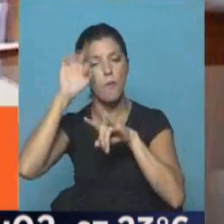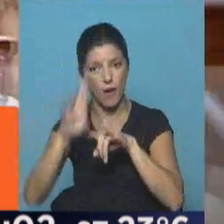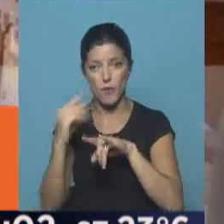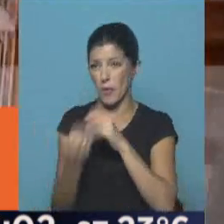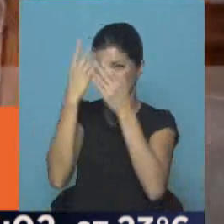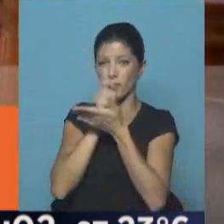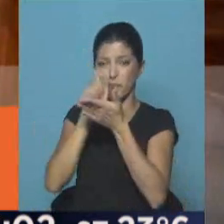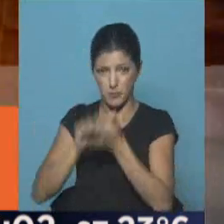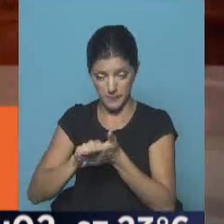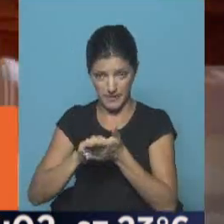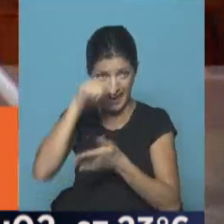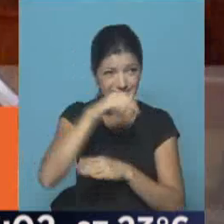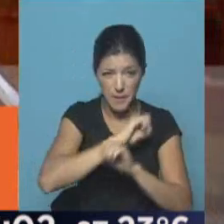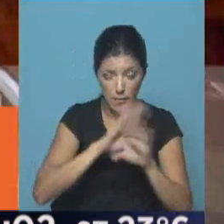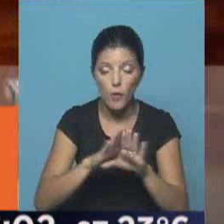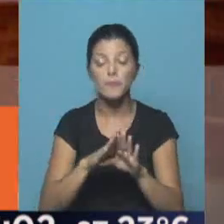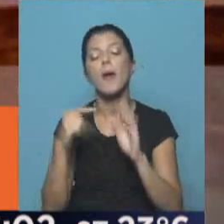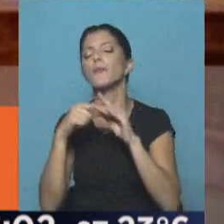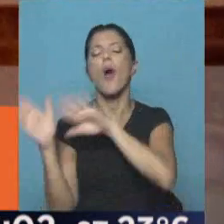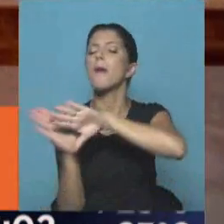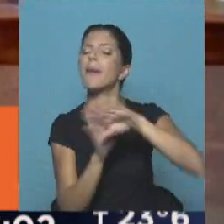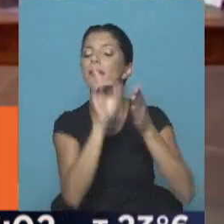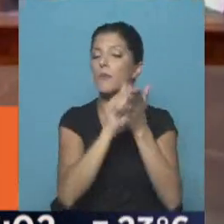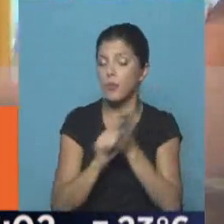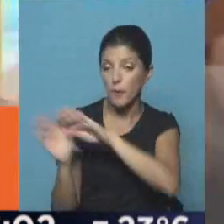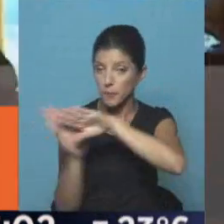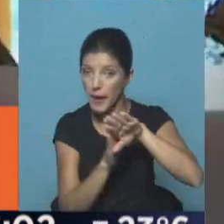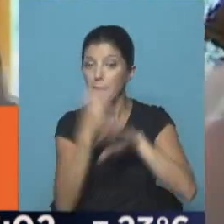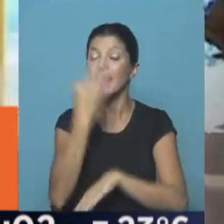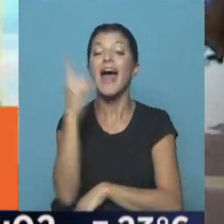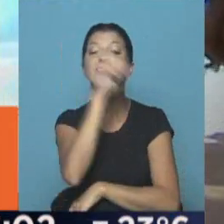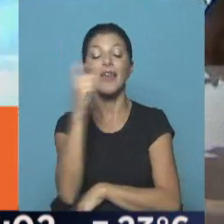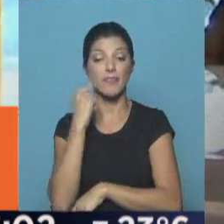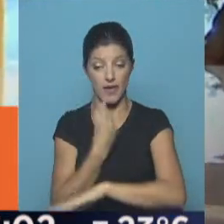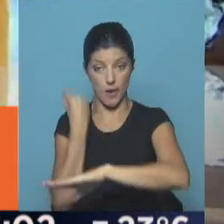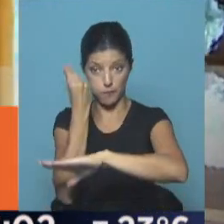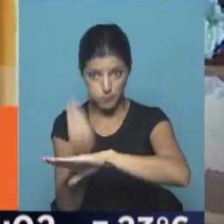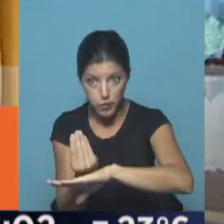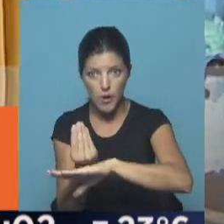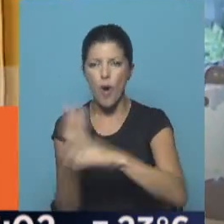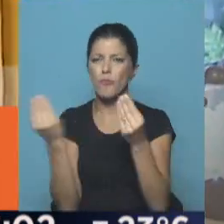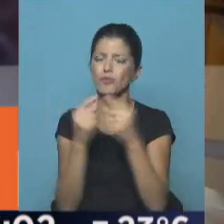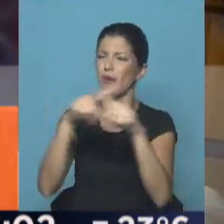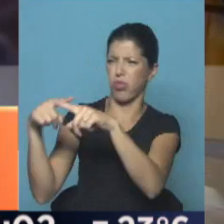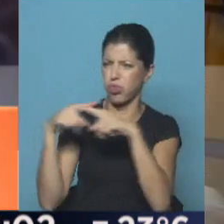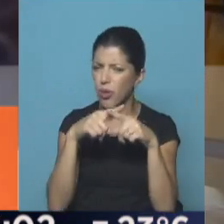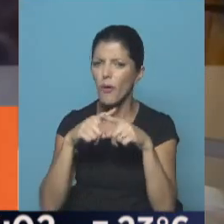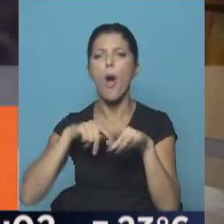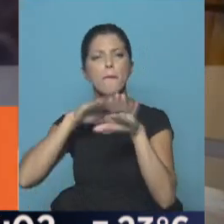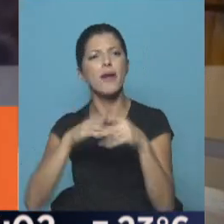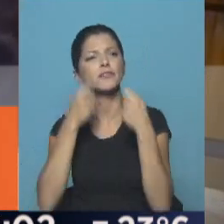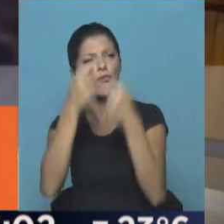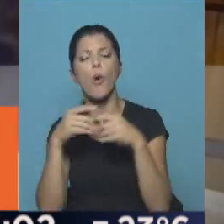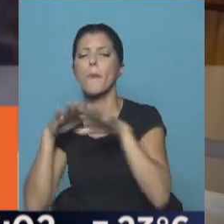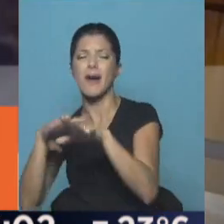lo que muestran los sondeos, lo cierto es que los primeros 100 días del magnate en la Casa Blanca estuvieron pleno de controversias, marchas, contramarchas y polémicas